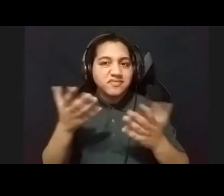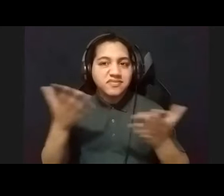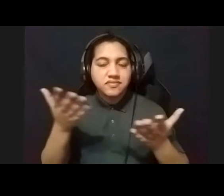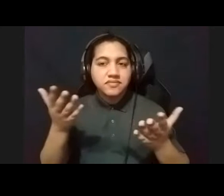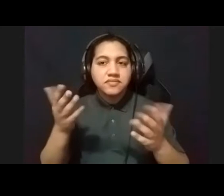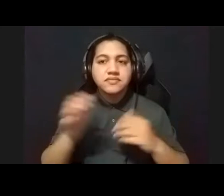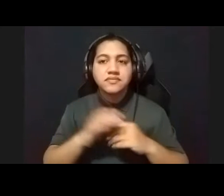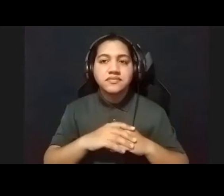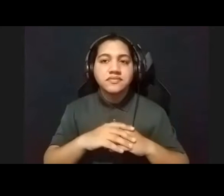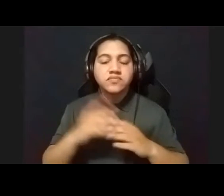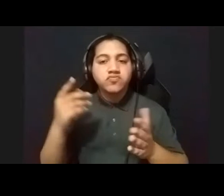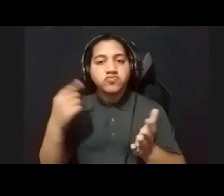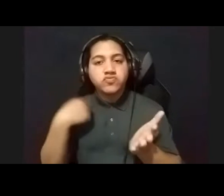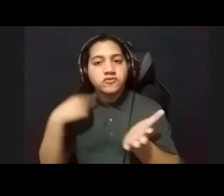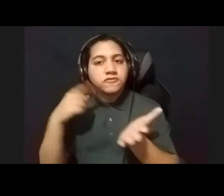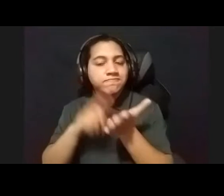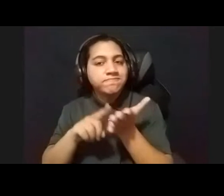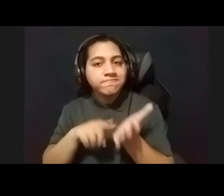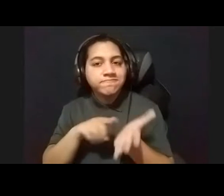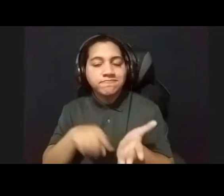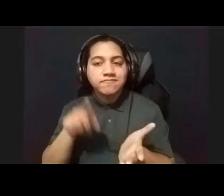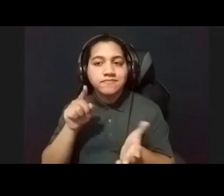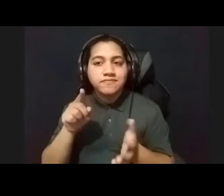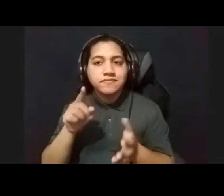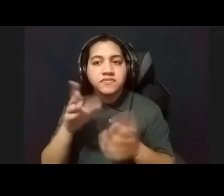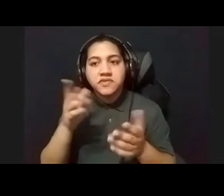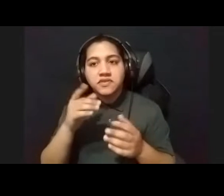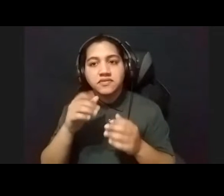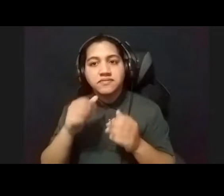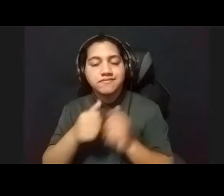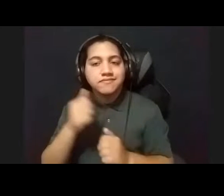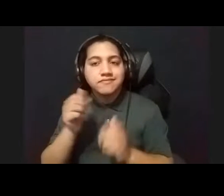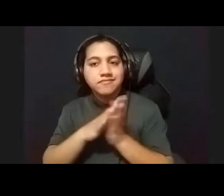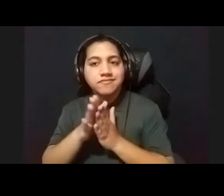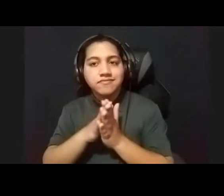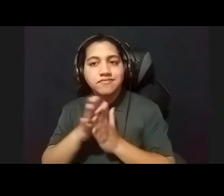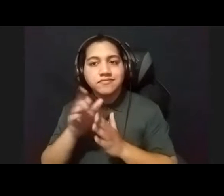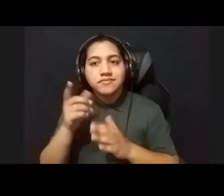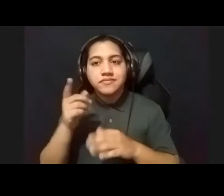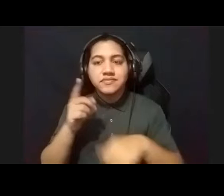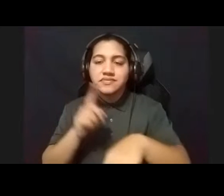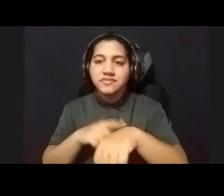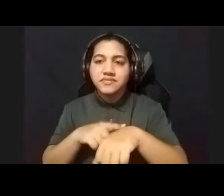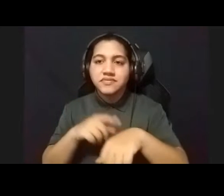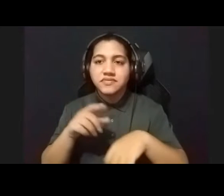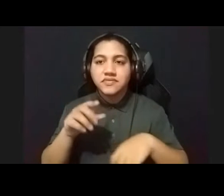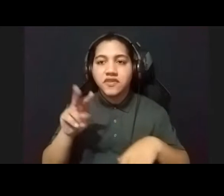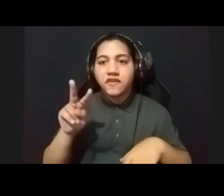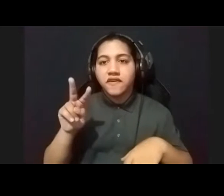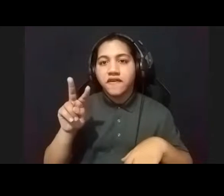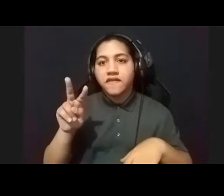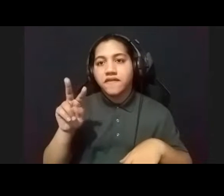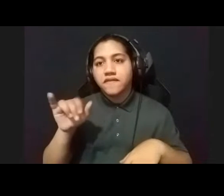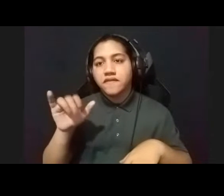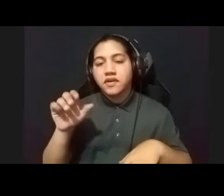he estudiado estas versiones que no les he enseñado la más interesante, que se hizo durante la época de Víctor Fajardo, que a mí,